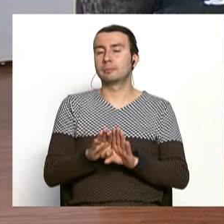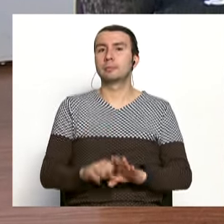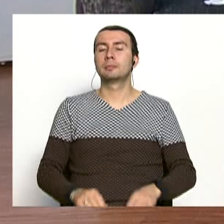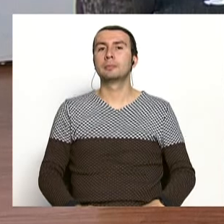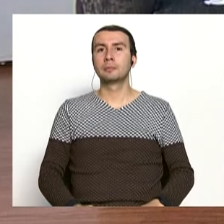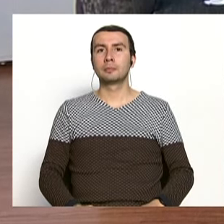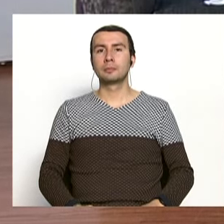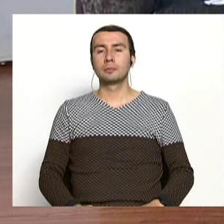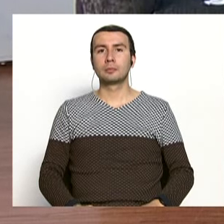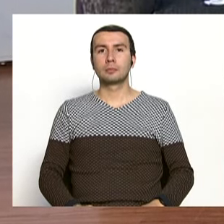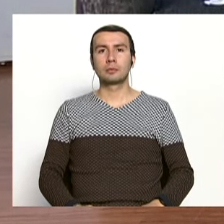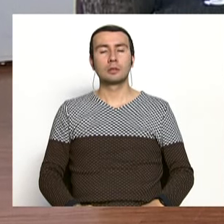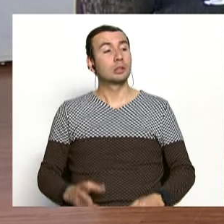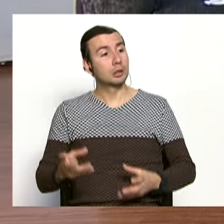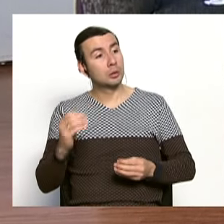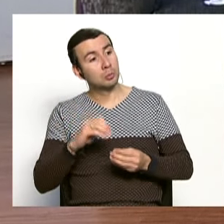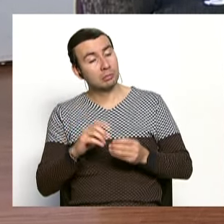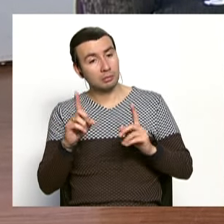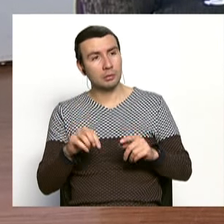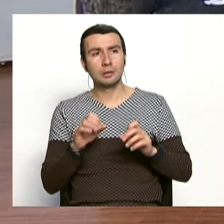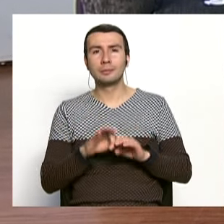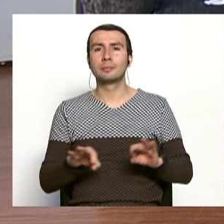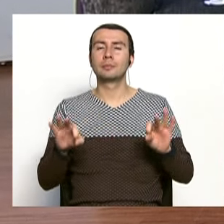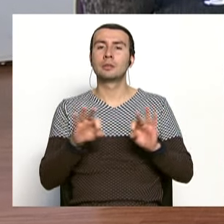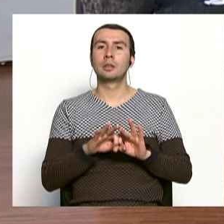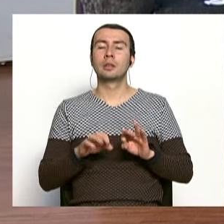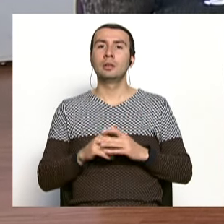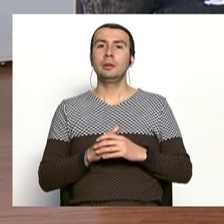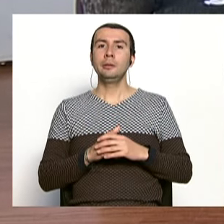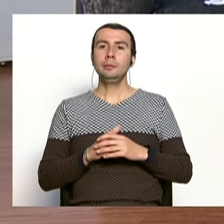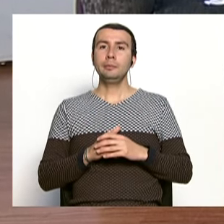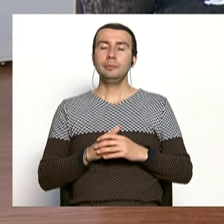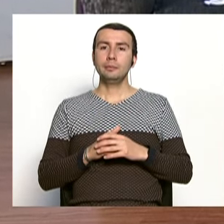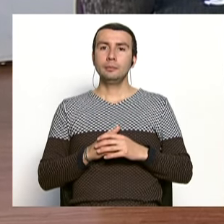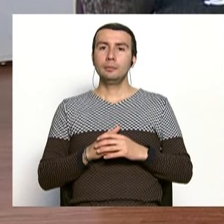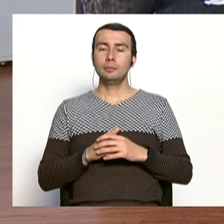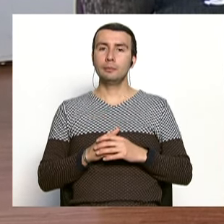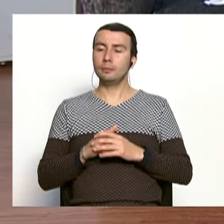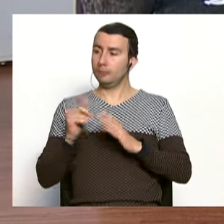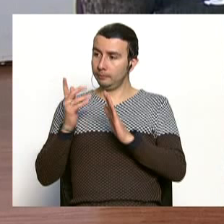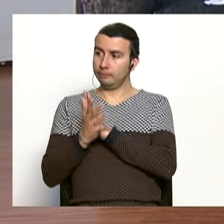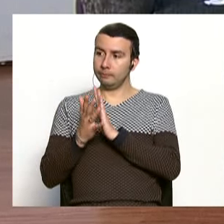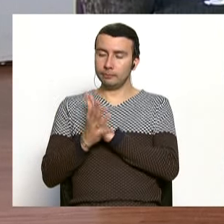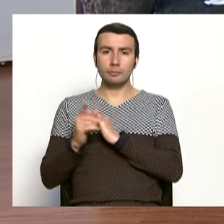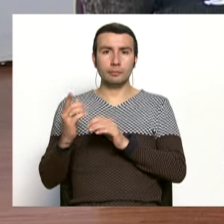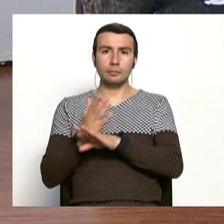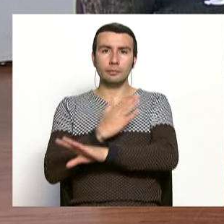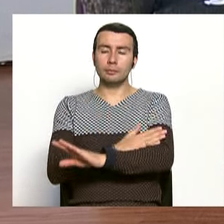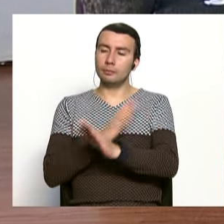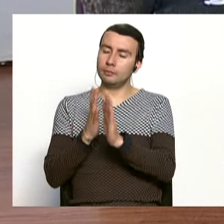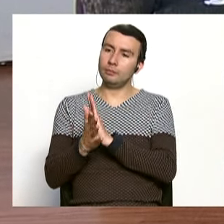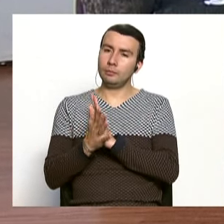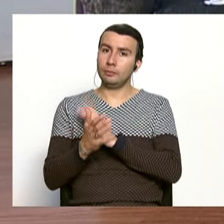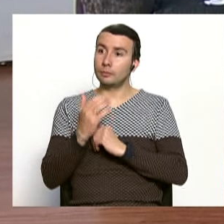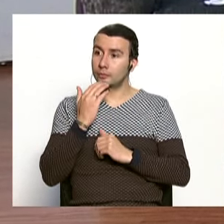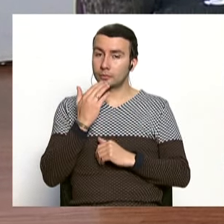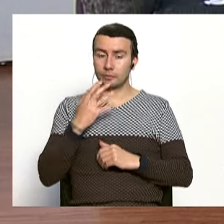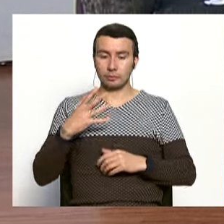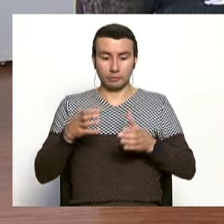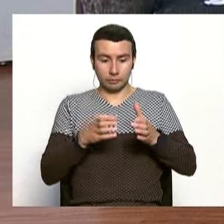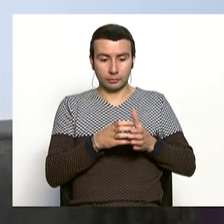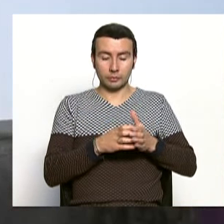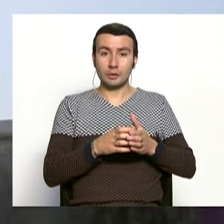par y la otra cosa que es muy importante eh comentarle a sus televidentes Doctor Rojas es que nuestro sistema de